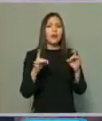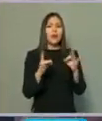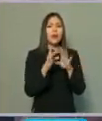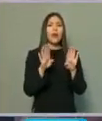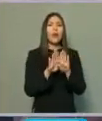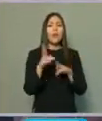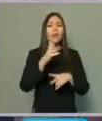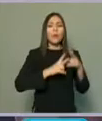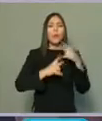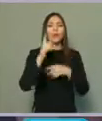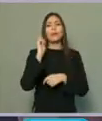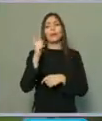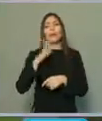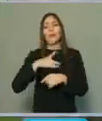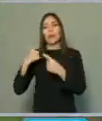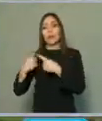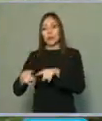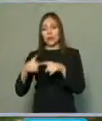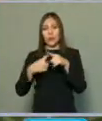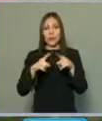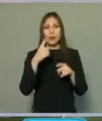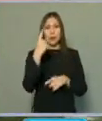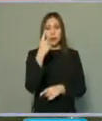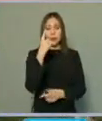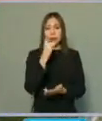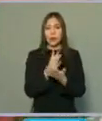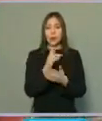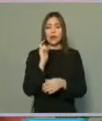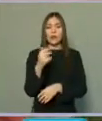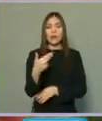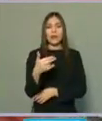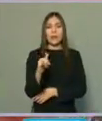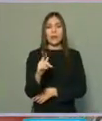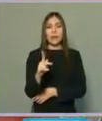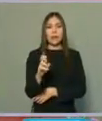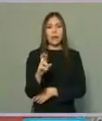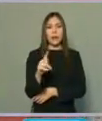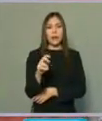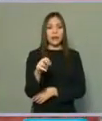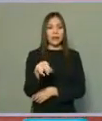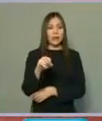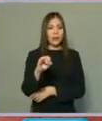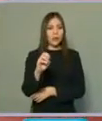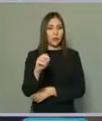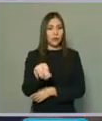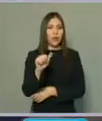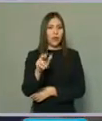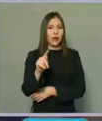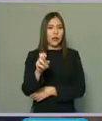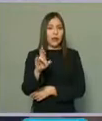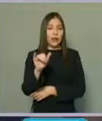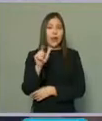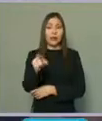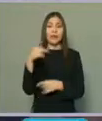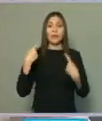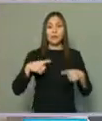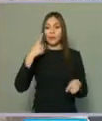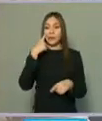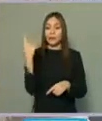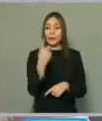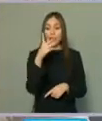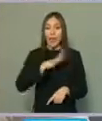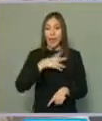asocian. Uno de los más importantes es hipertensión arterial, ¿no? El paciente que tiene hipertensión arterial está sujeto a